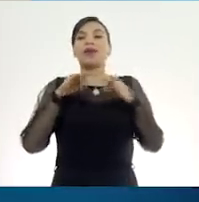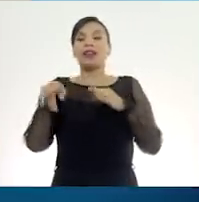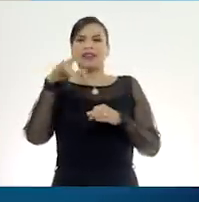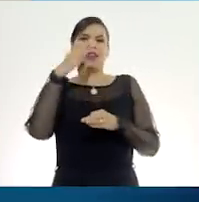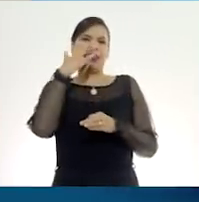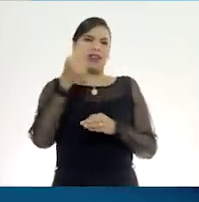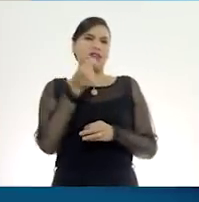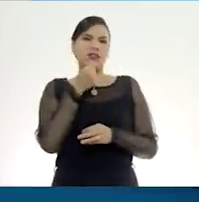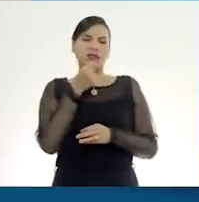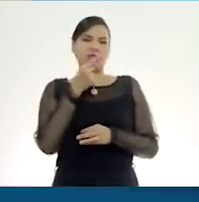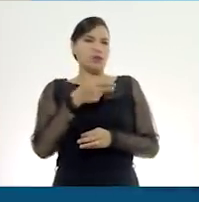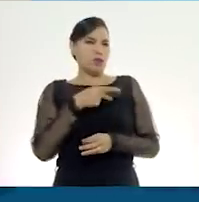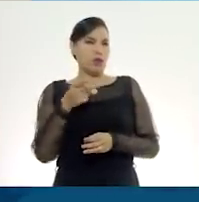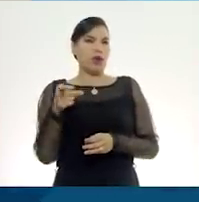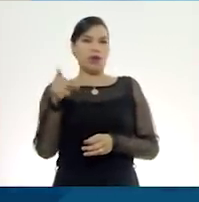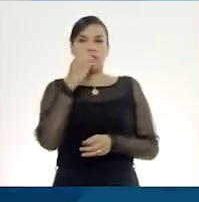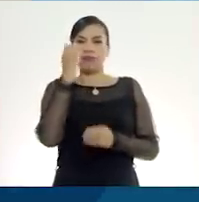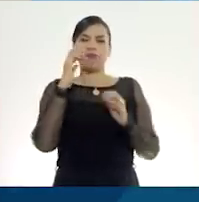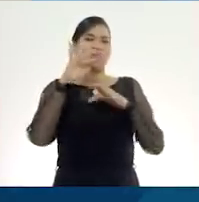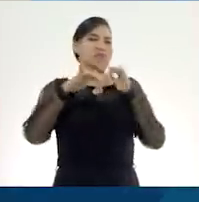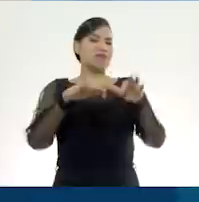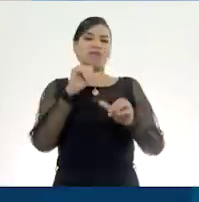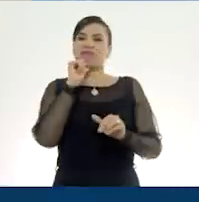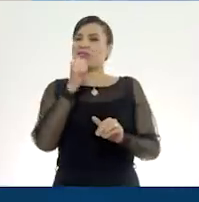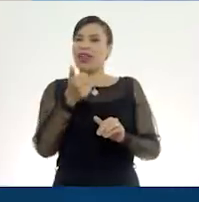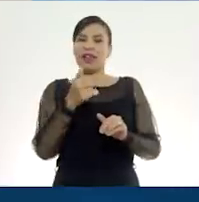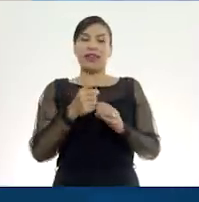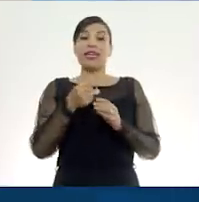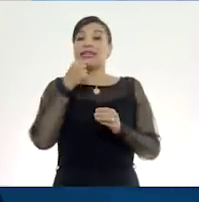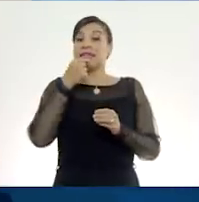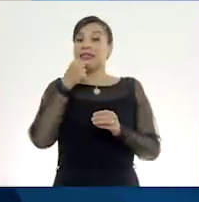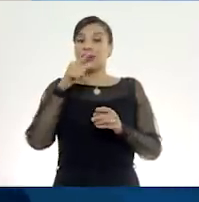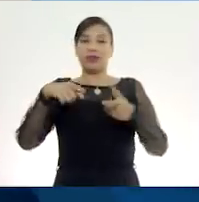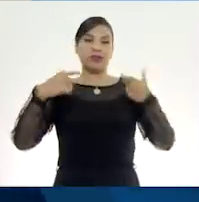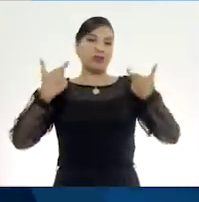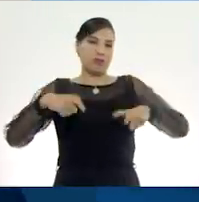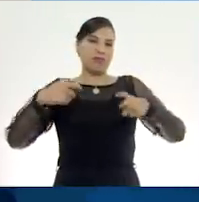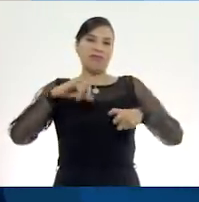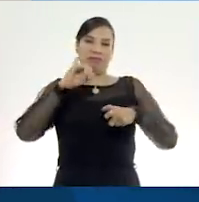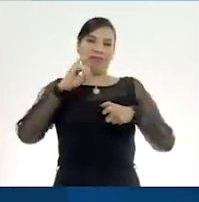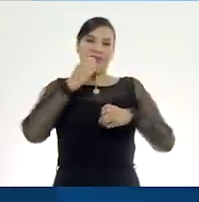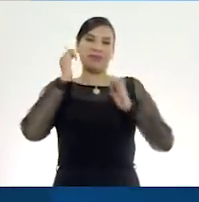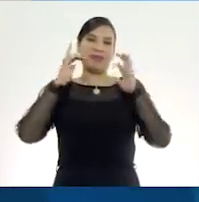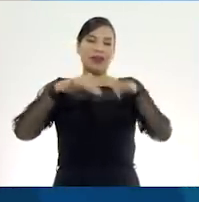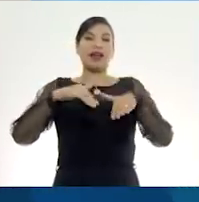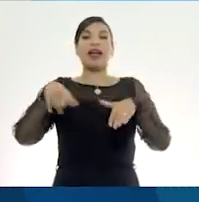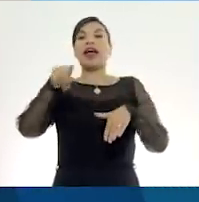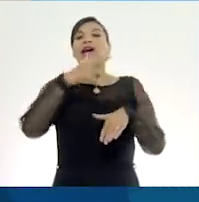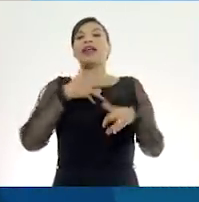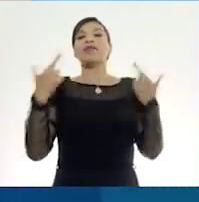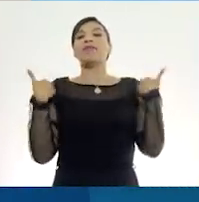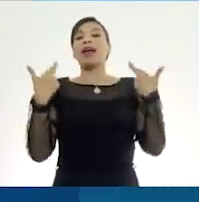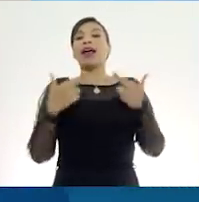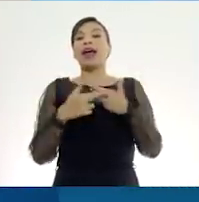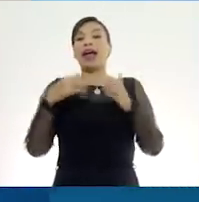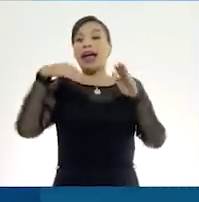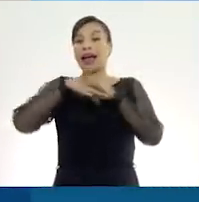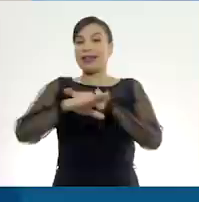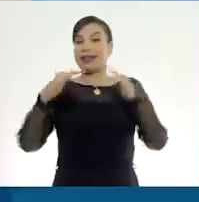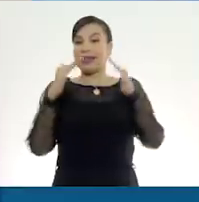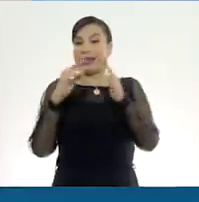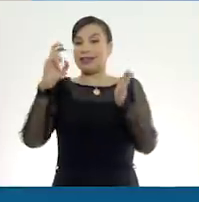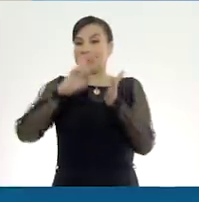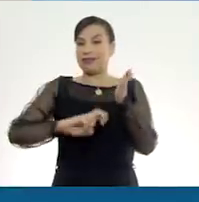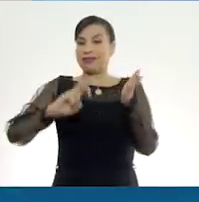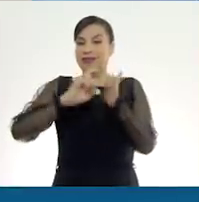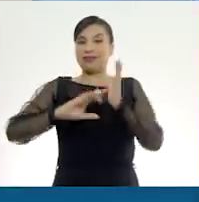los niños de escasos recursos fueran a la escuela, a diferencia de los niños de las clases altas, que incluso tenían profesores dentro de sus casas que